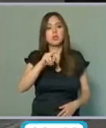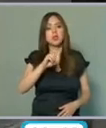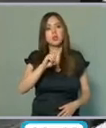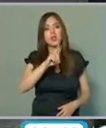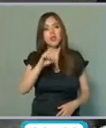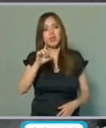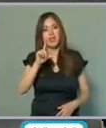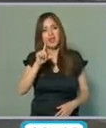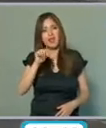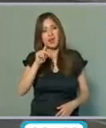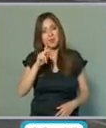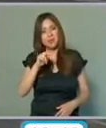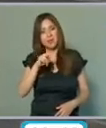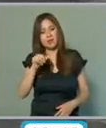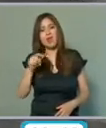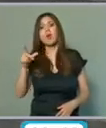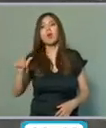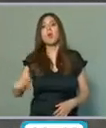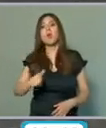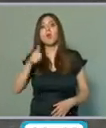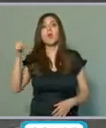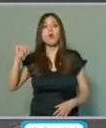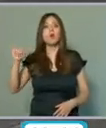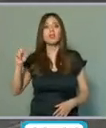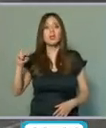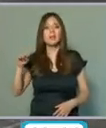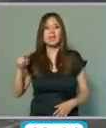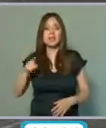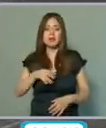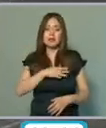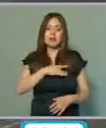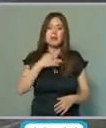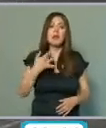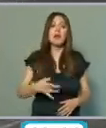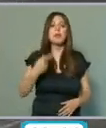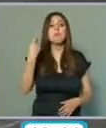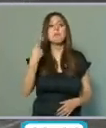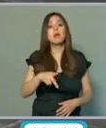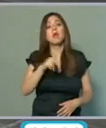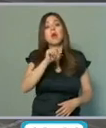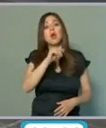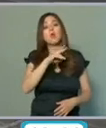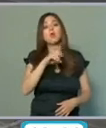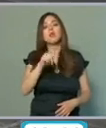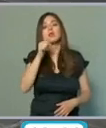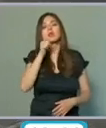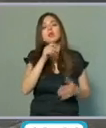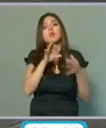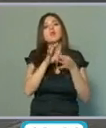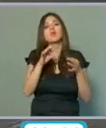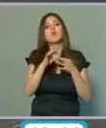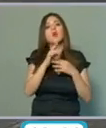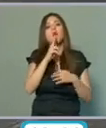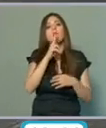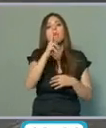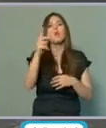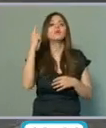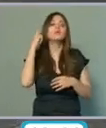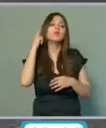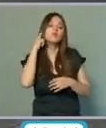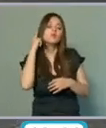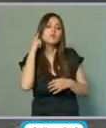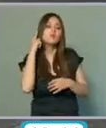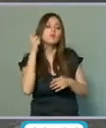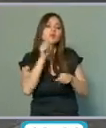de ella, como José Martí, pero a la Acuña era quien ahora sí que le hablaba al oído, pero resulta